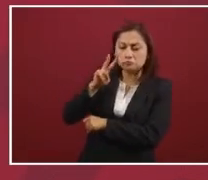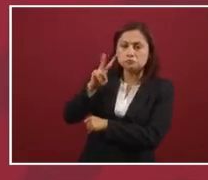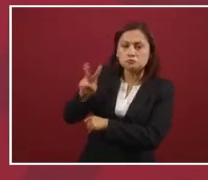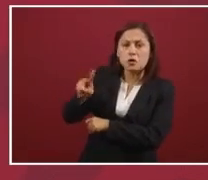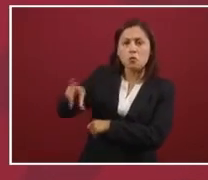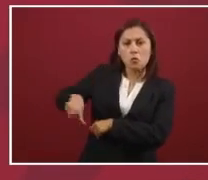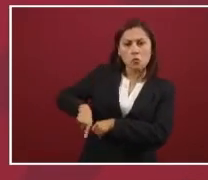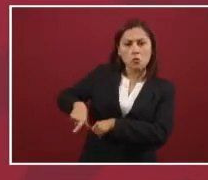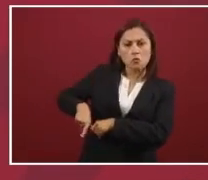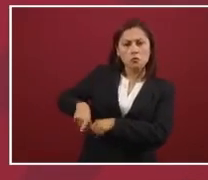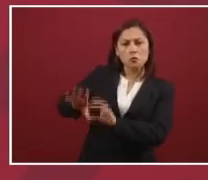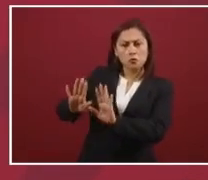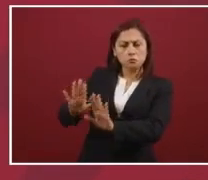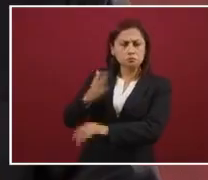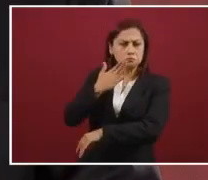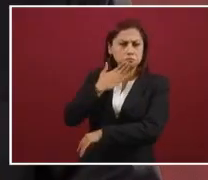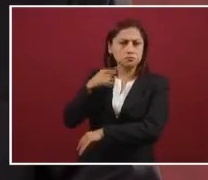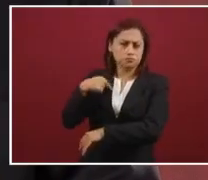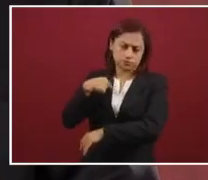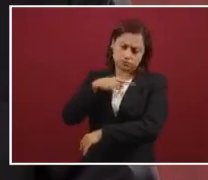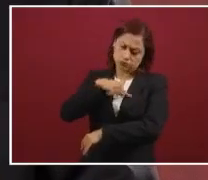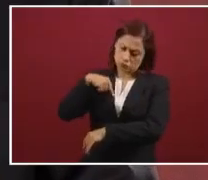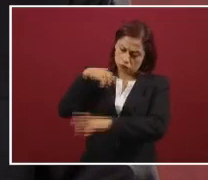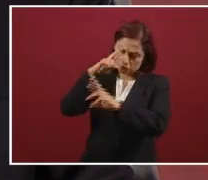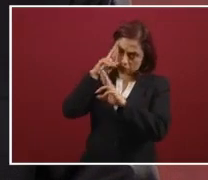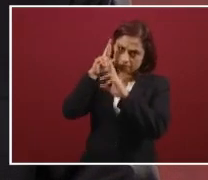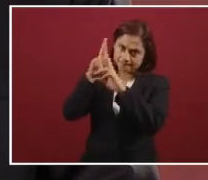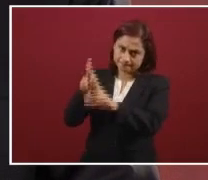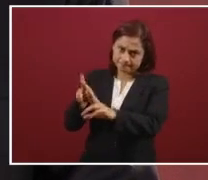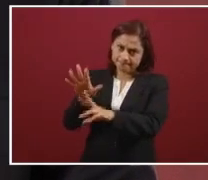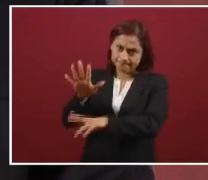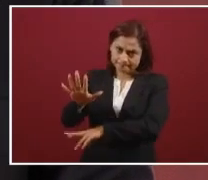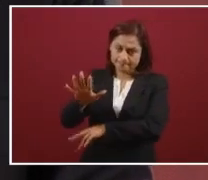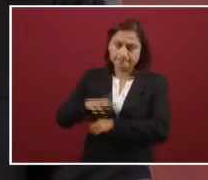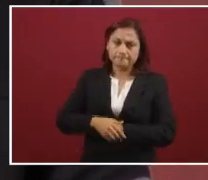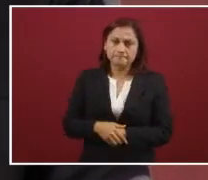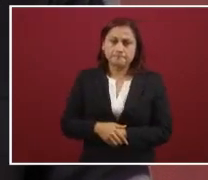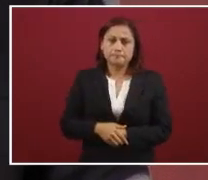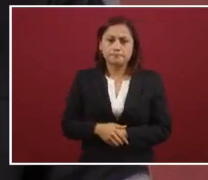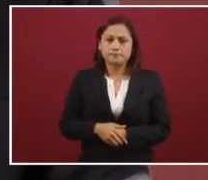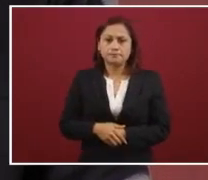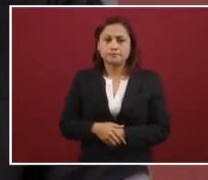nosotros respetamos esa decisión.